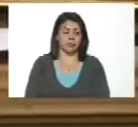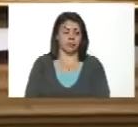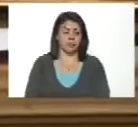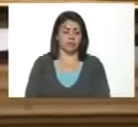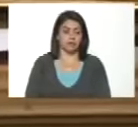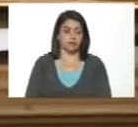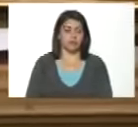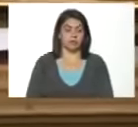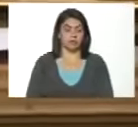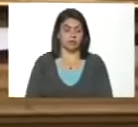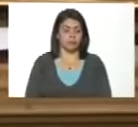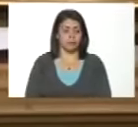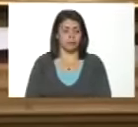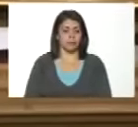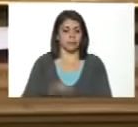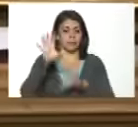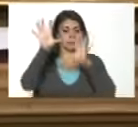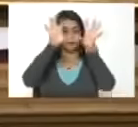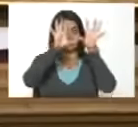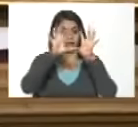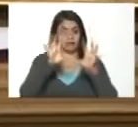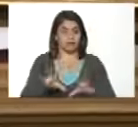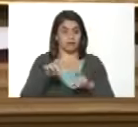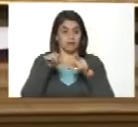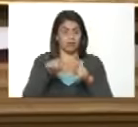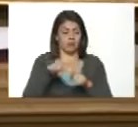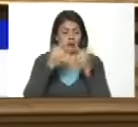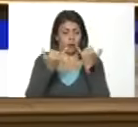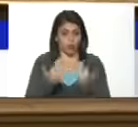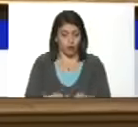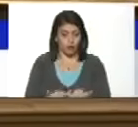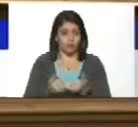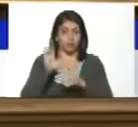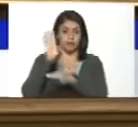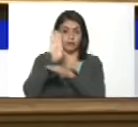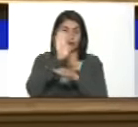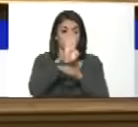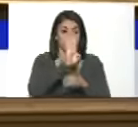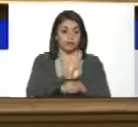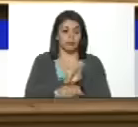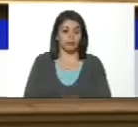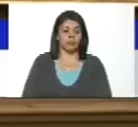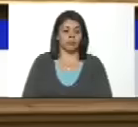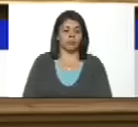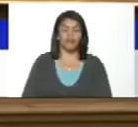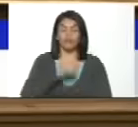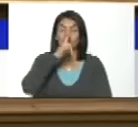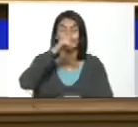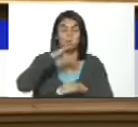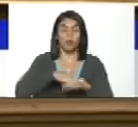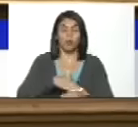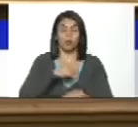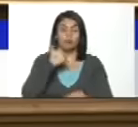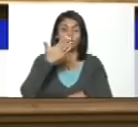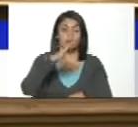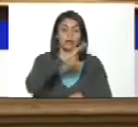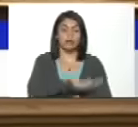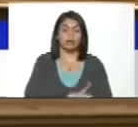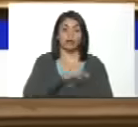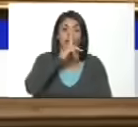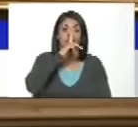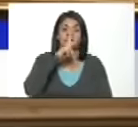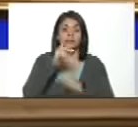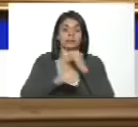a los países que estén en este momento resguardando a los criminales que cometieron tan